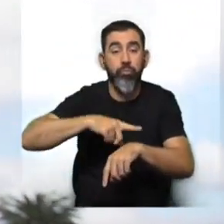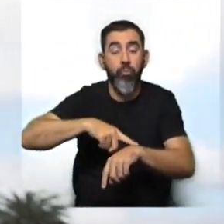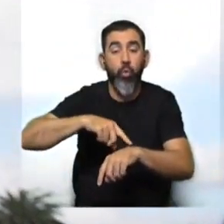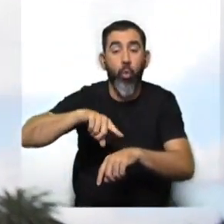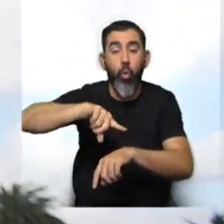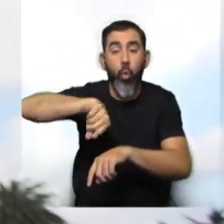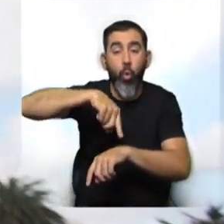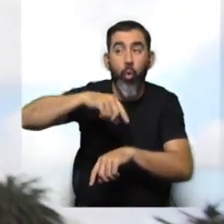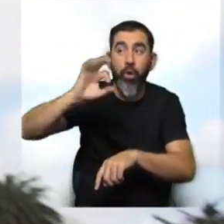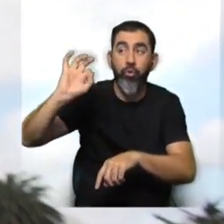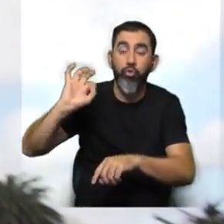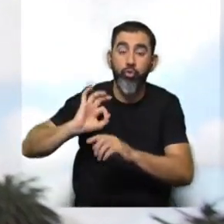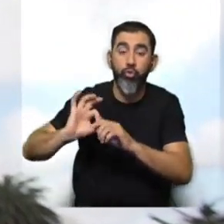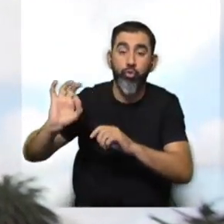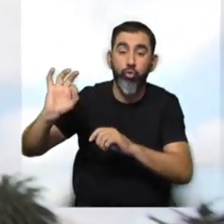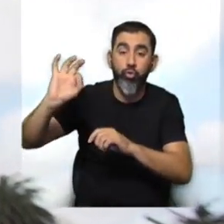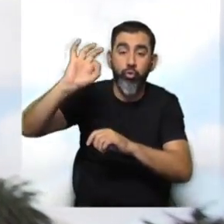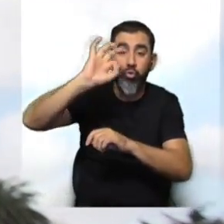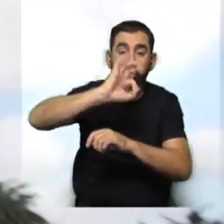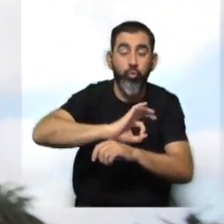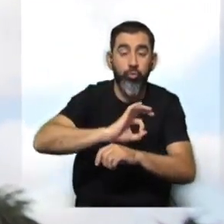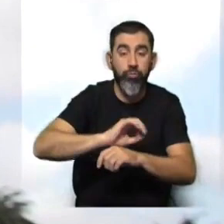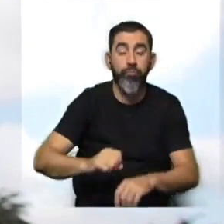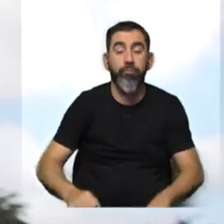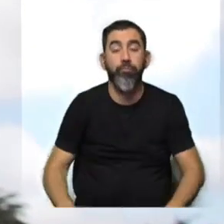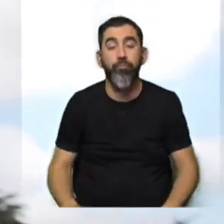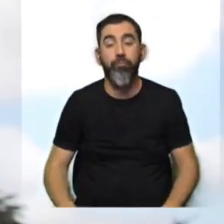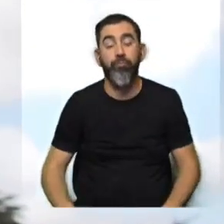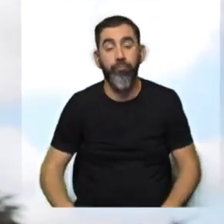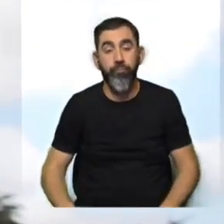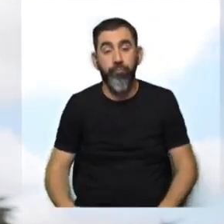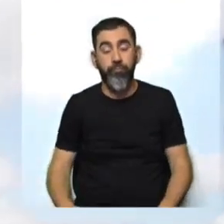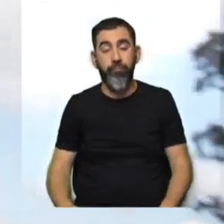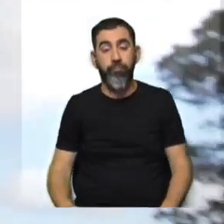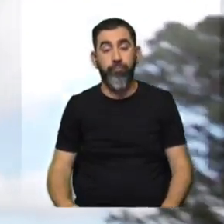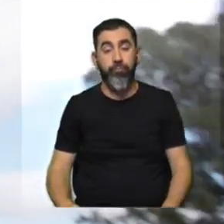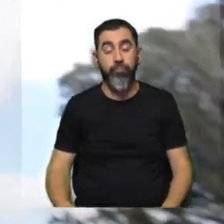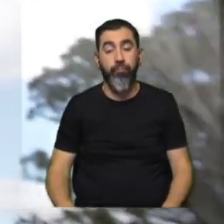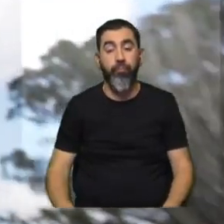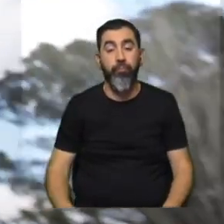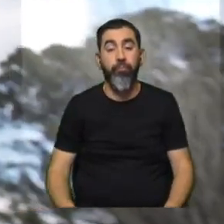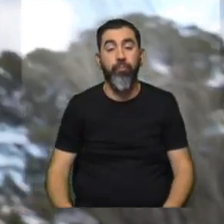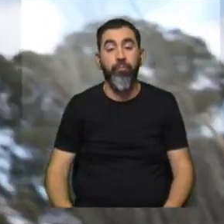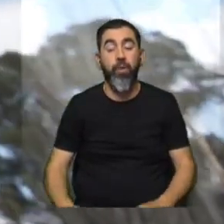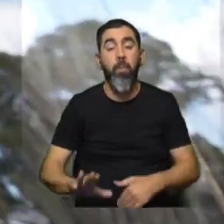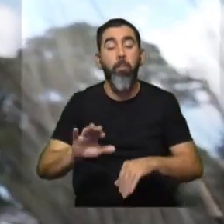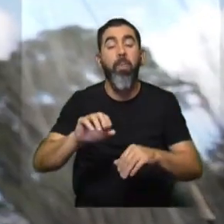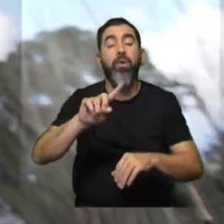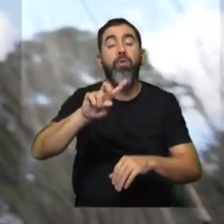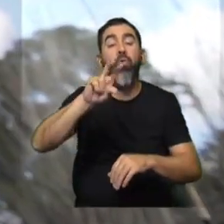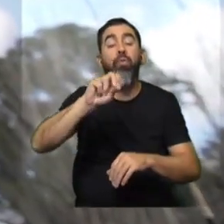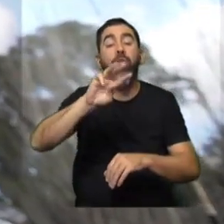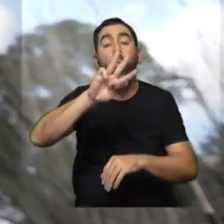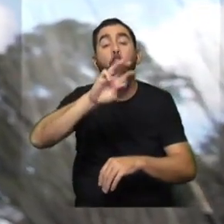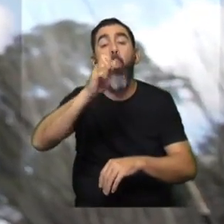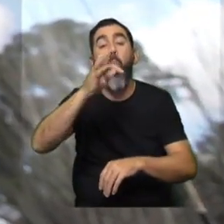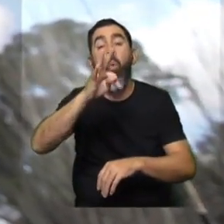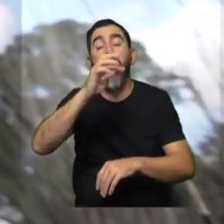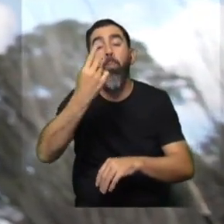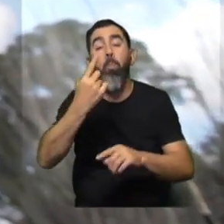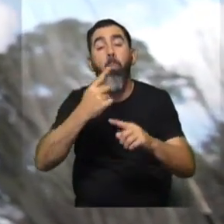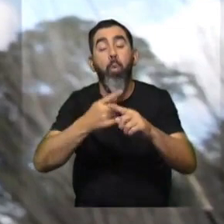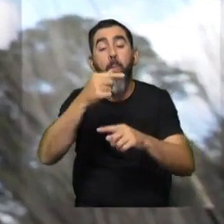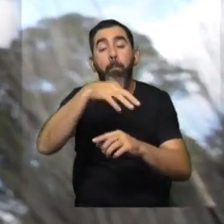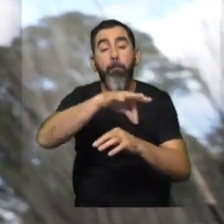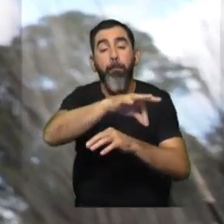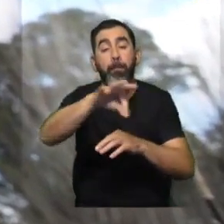sol que superan una radiación total global mayor a 120 watts por metro cuadrado. El